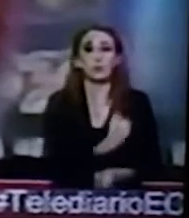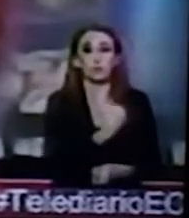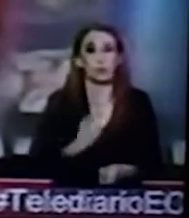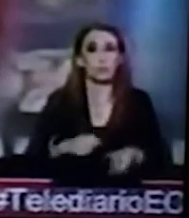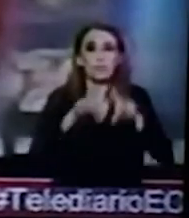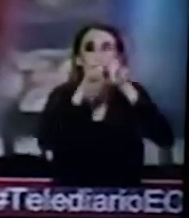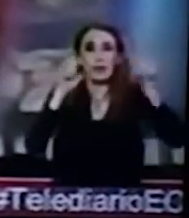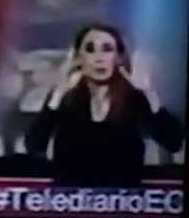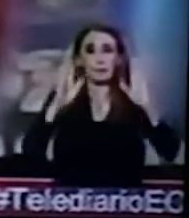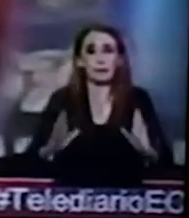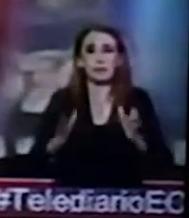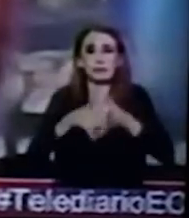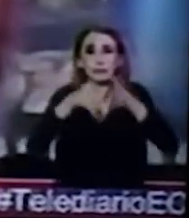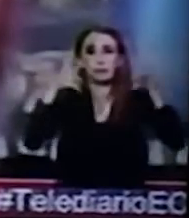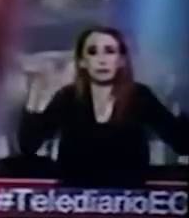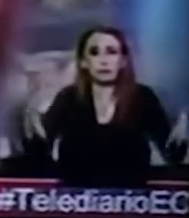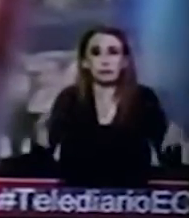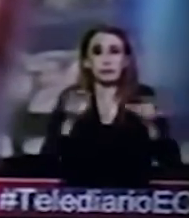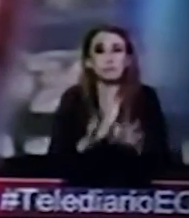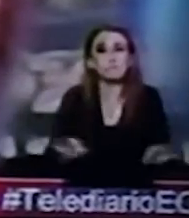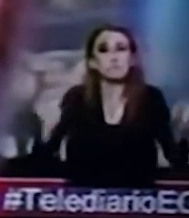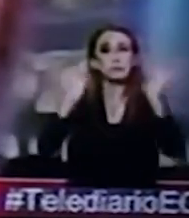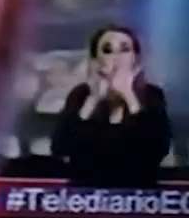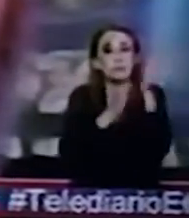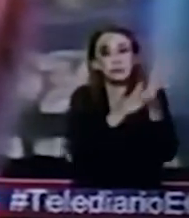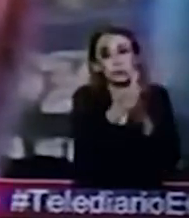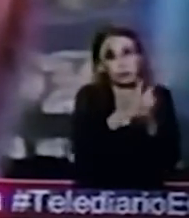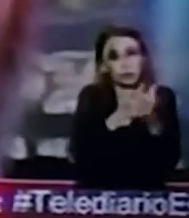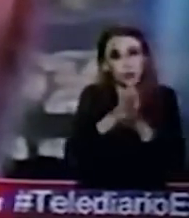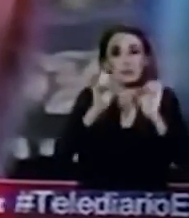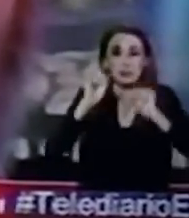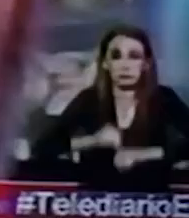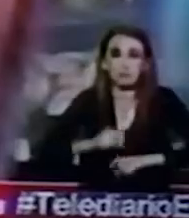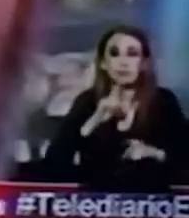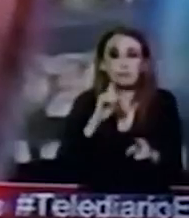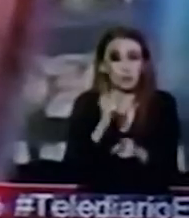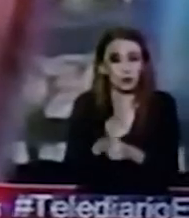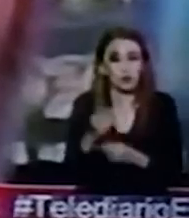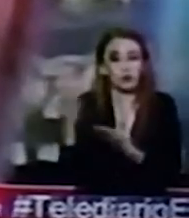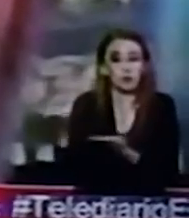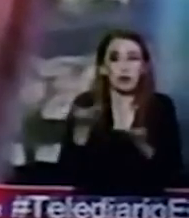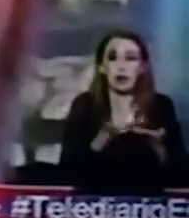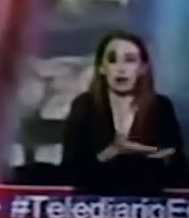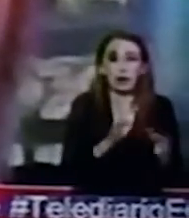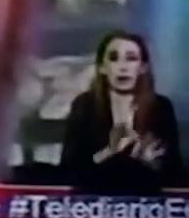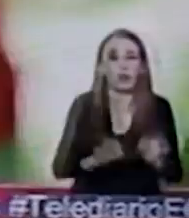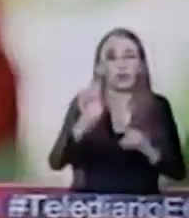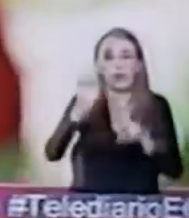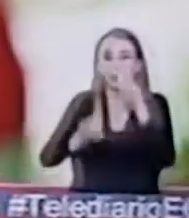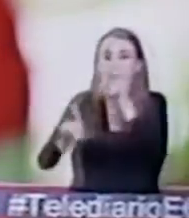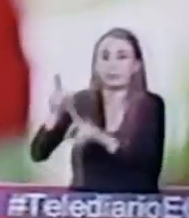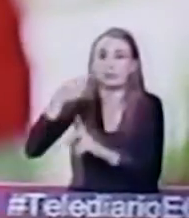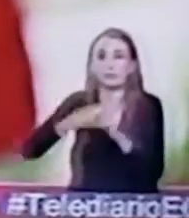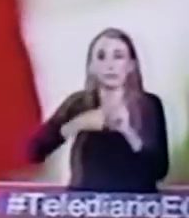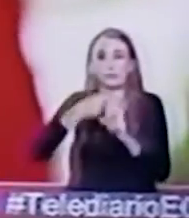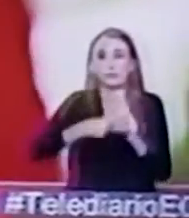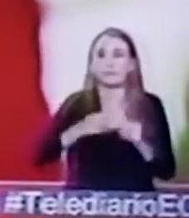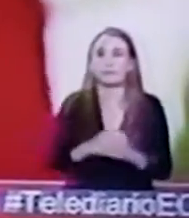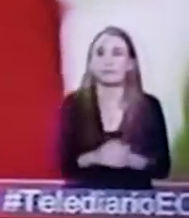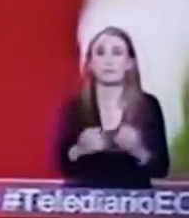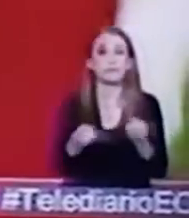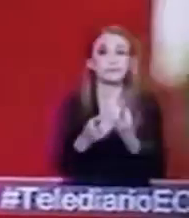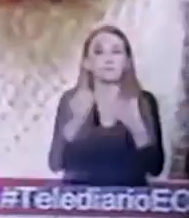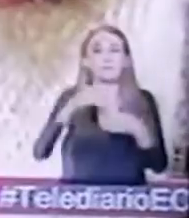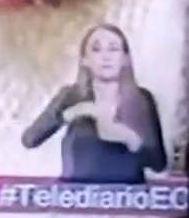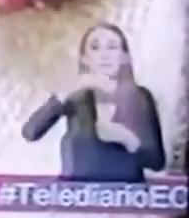Suiza, estamos seguros de que nos va a permitir mejorar nuestro porcentaje de grano en aquellos mercados. Los